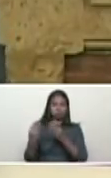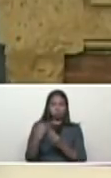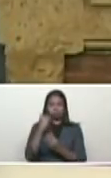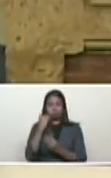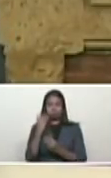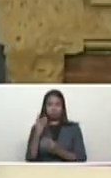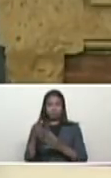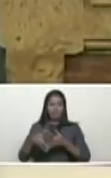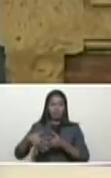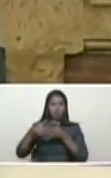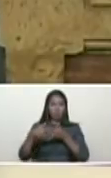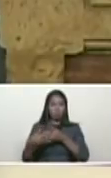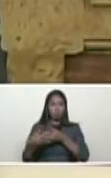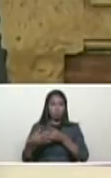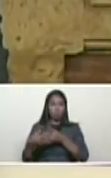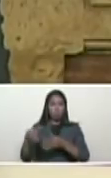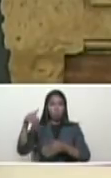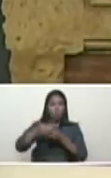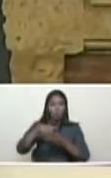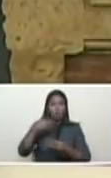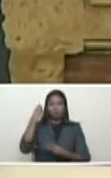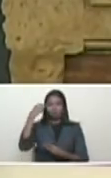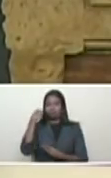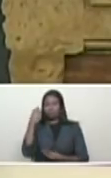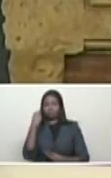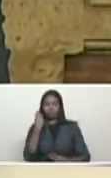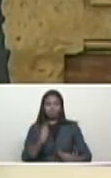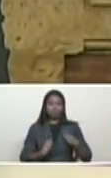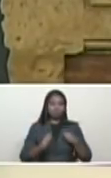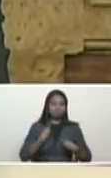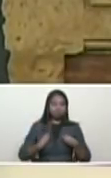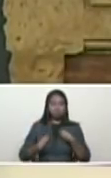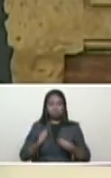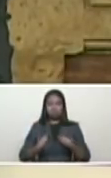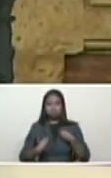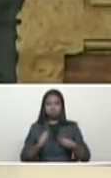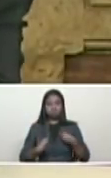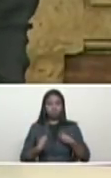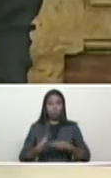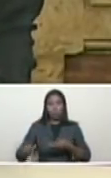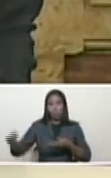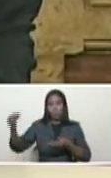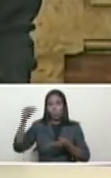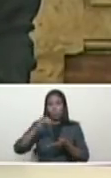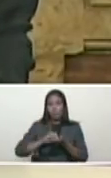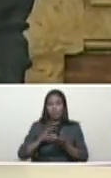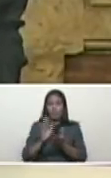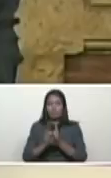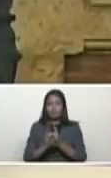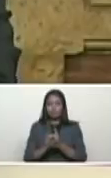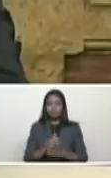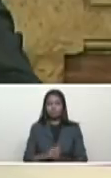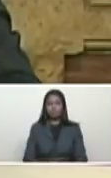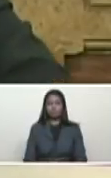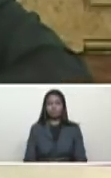ellos han entrado en fase de locura y desesperación nuevamente compañeros